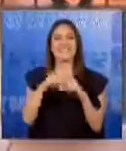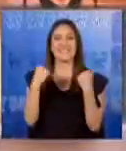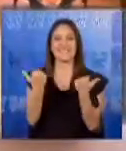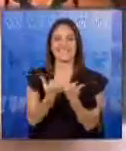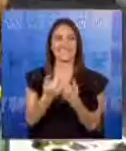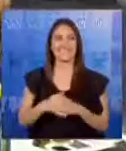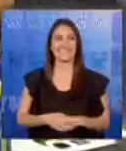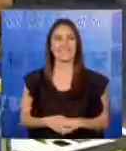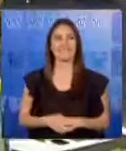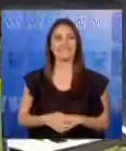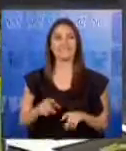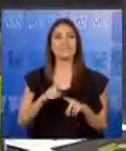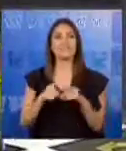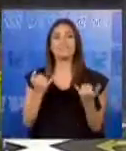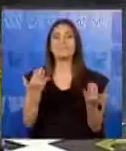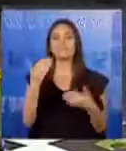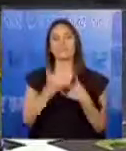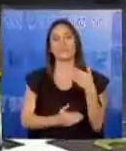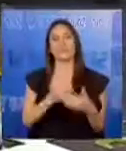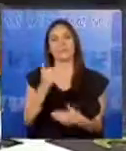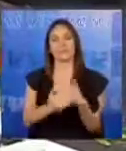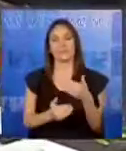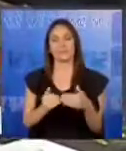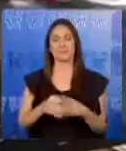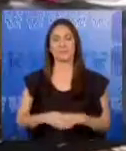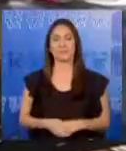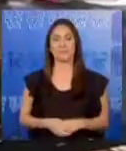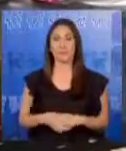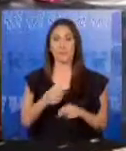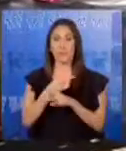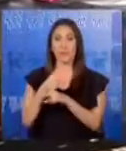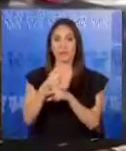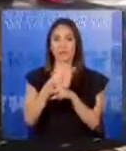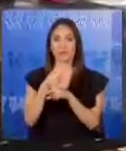preparatoria de juicio en contra de los procesados en este caso.